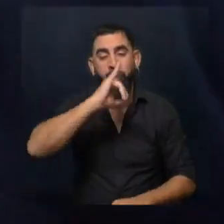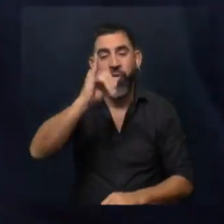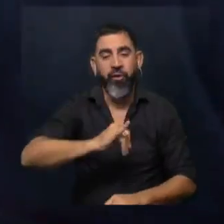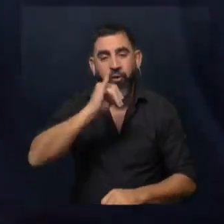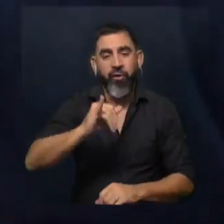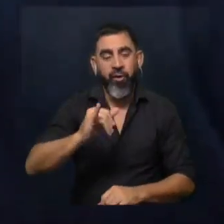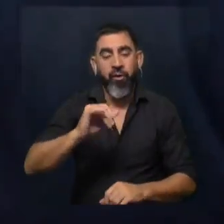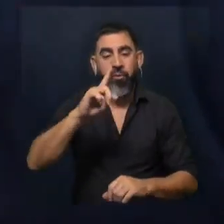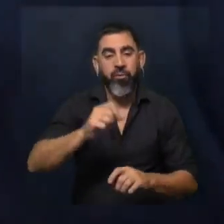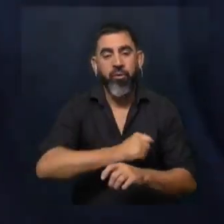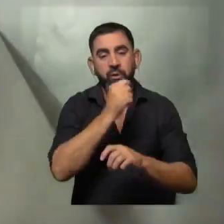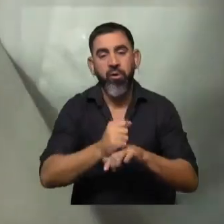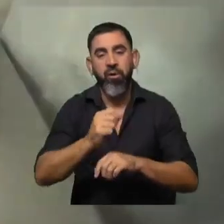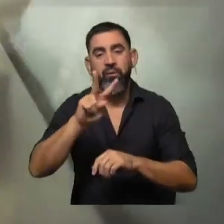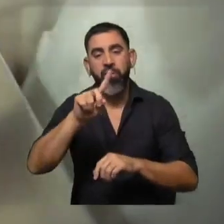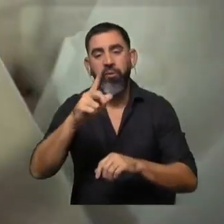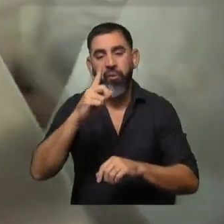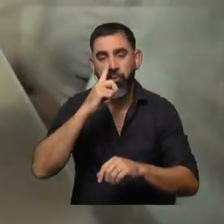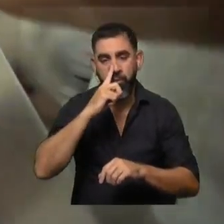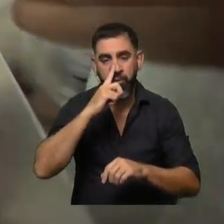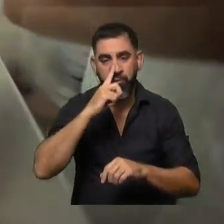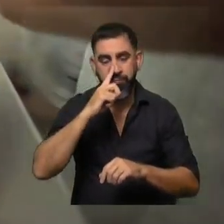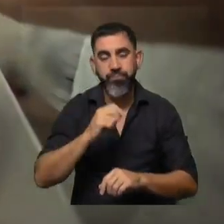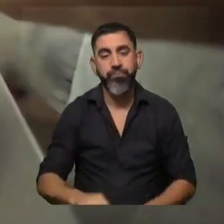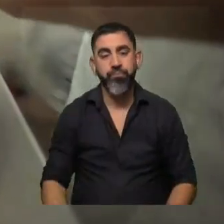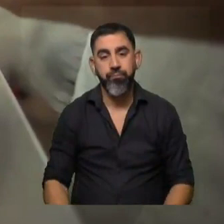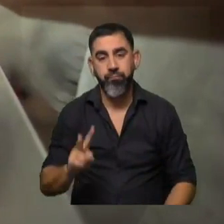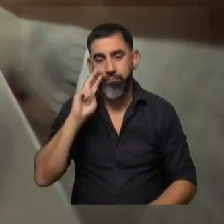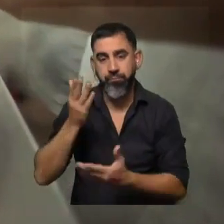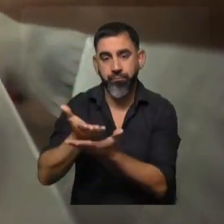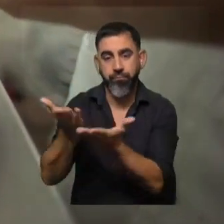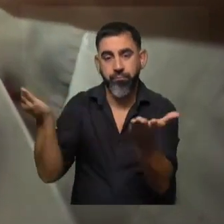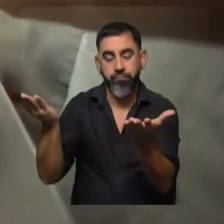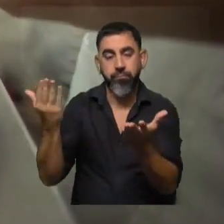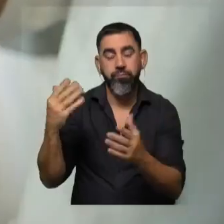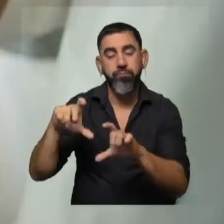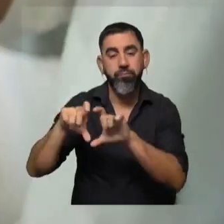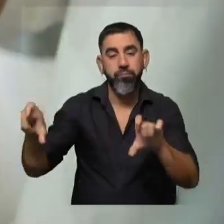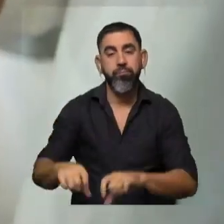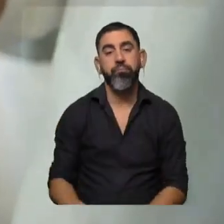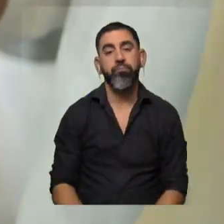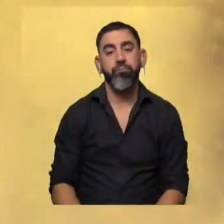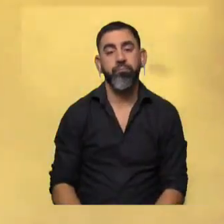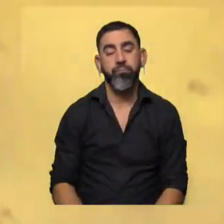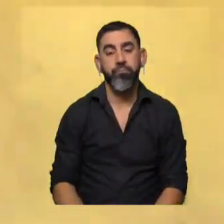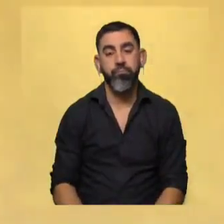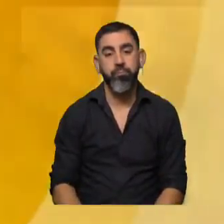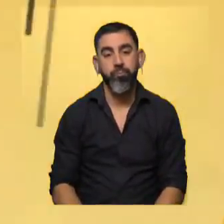cubre del 1 al 21 de junio y estamos viendo en pantalla la dirección web.